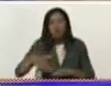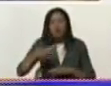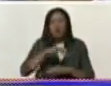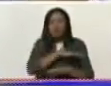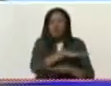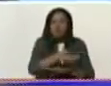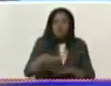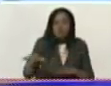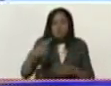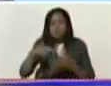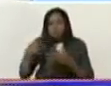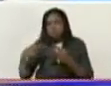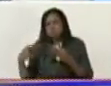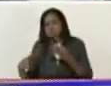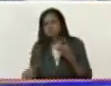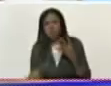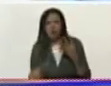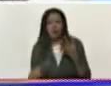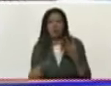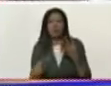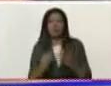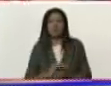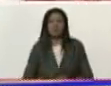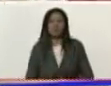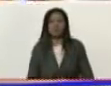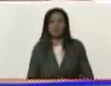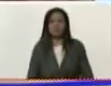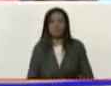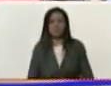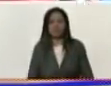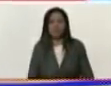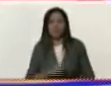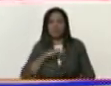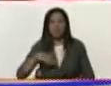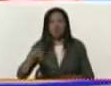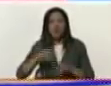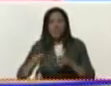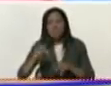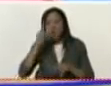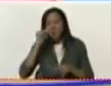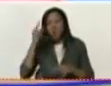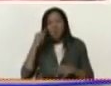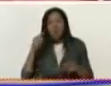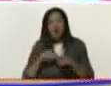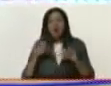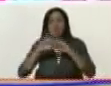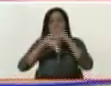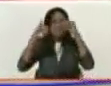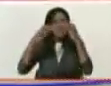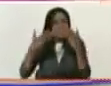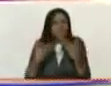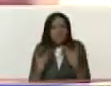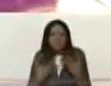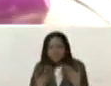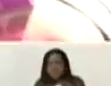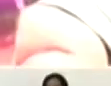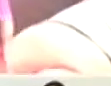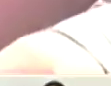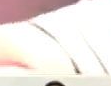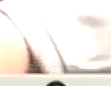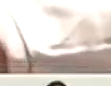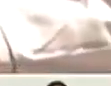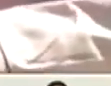Cardenal Quintero, Miranda, Rangel y Santos Marquina. Nuestros niños y niñas felices por los regalos que usted nos ha